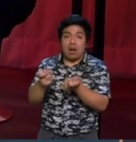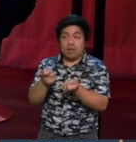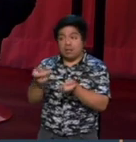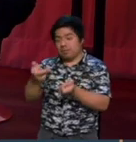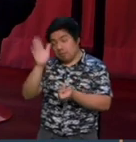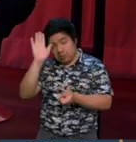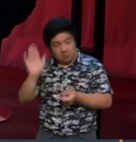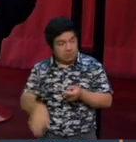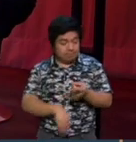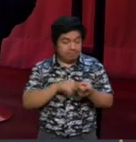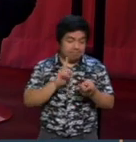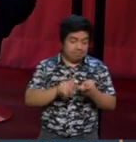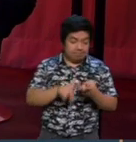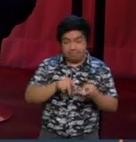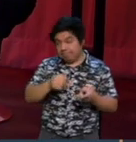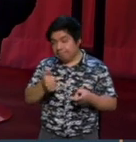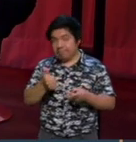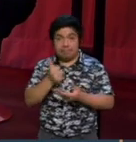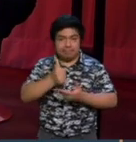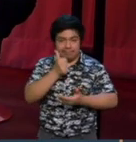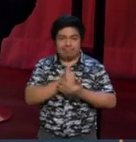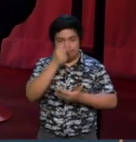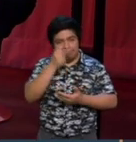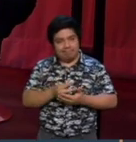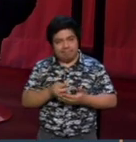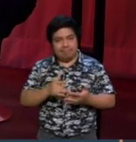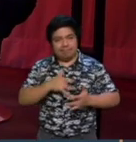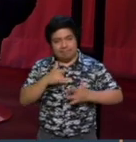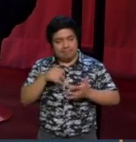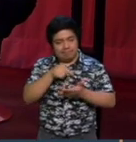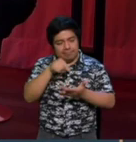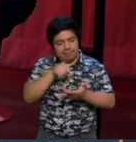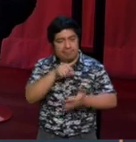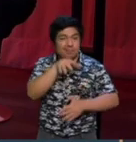Y por otro lado, evidentemente, bueno, pues la ciudad es un espacio...